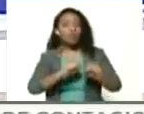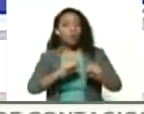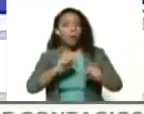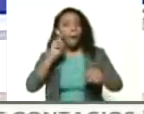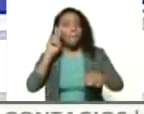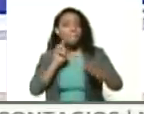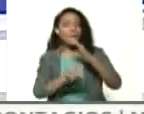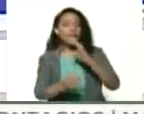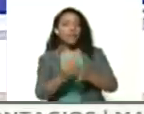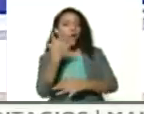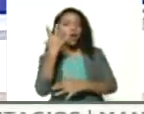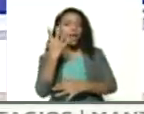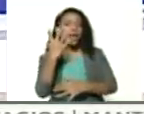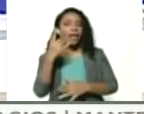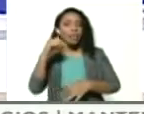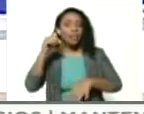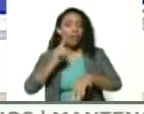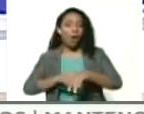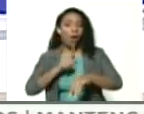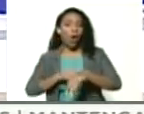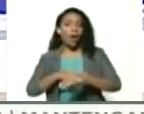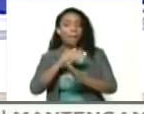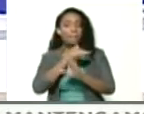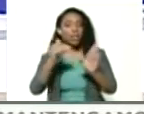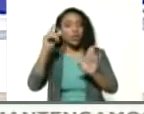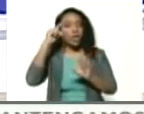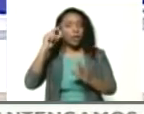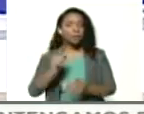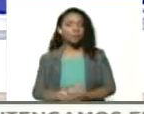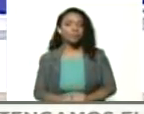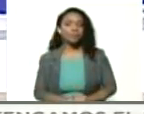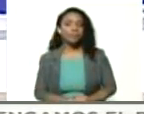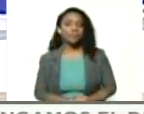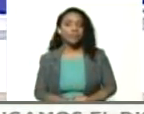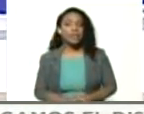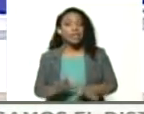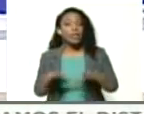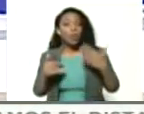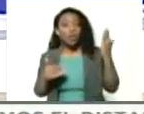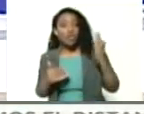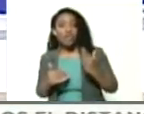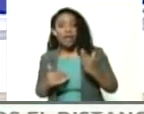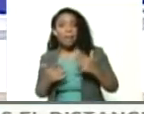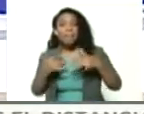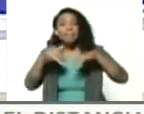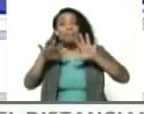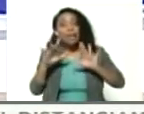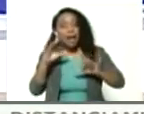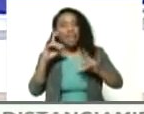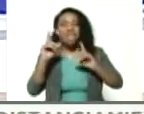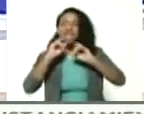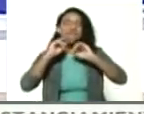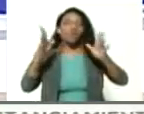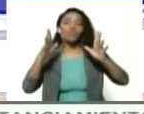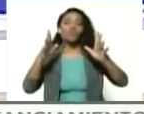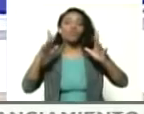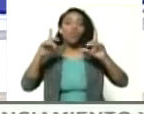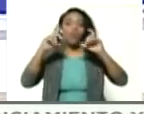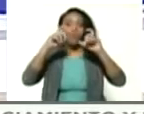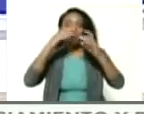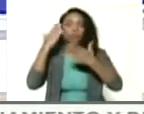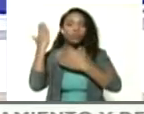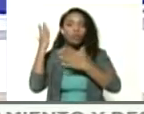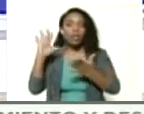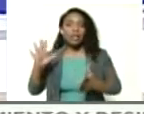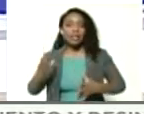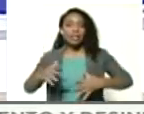de Miraflores desde horas del mediodía. Y es cuando vienen precisamente las famosas imágenes del